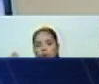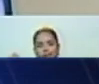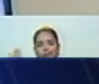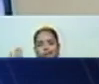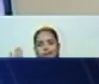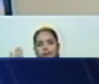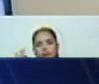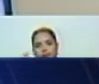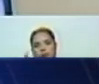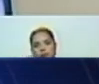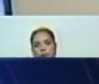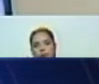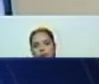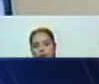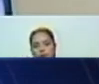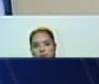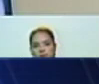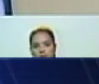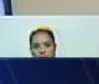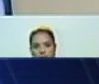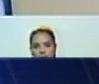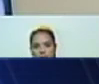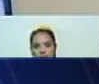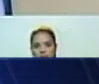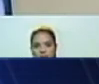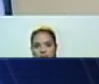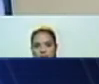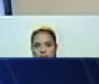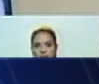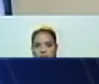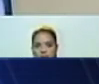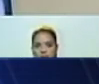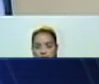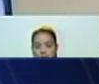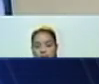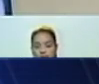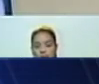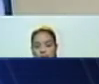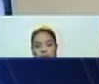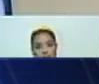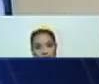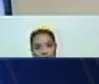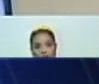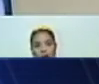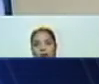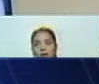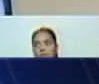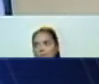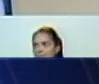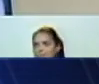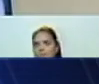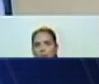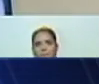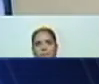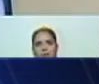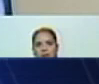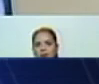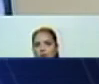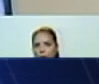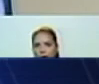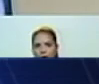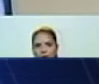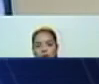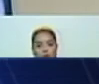y cumplir. Al igual, obviamente, que fiscales del Ministerio Público que